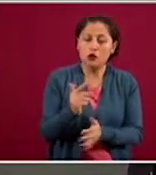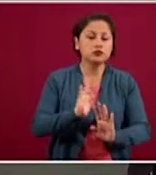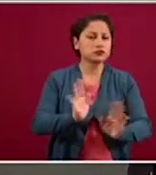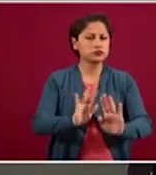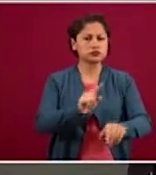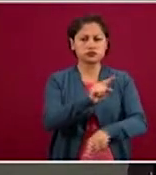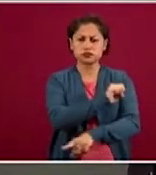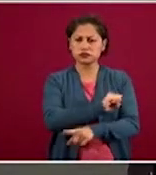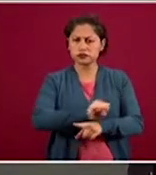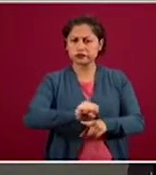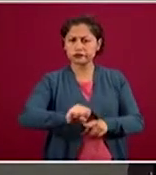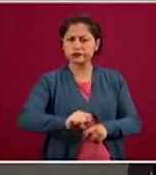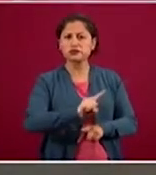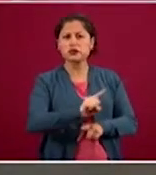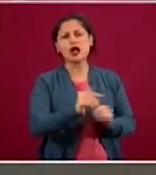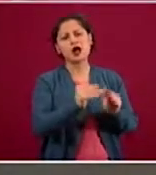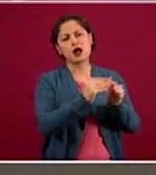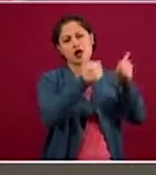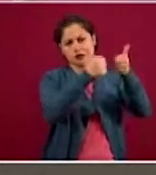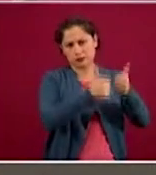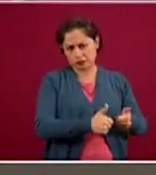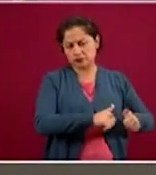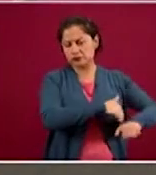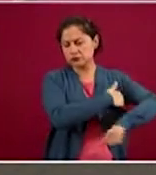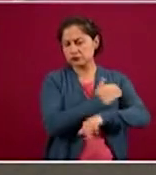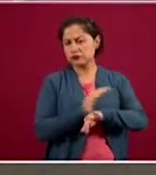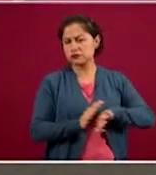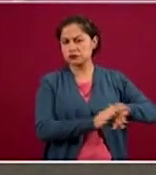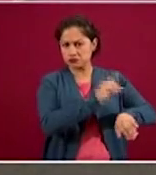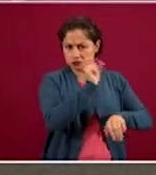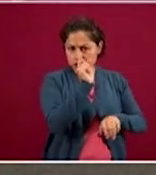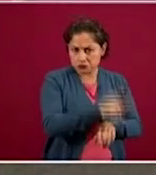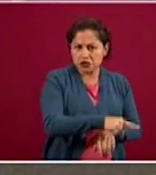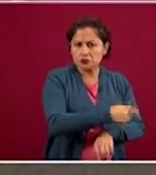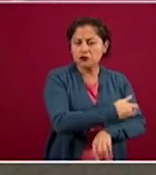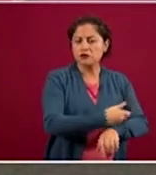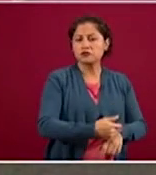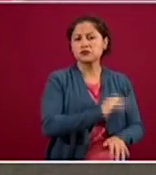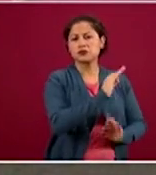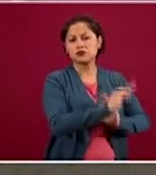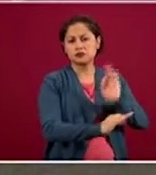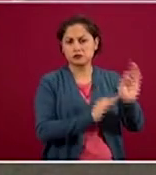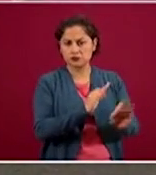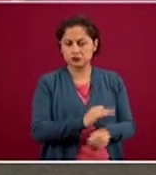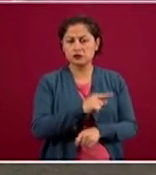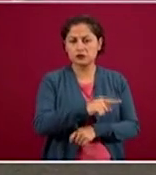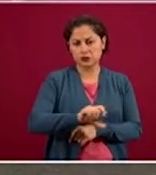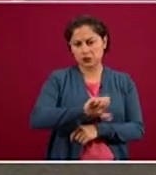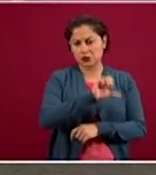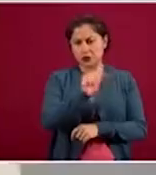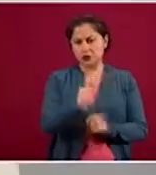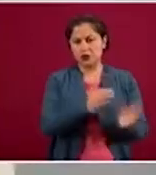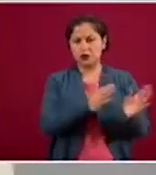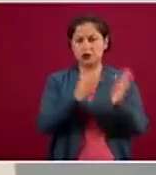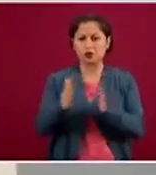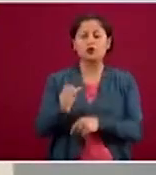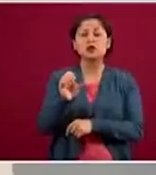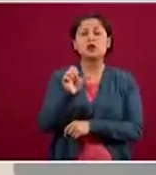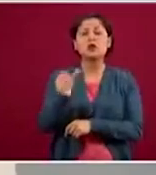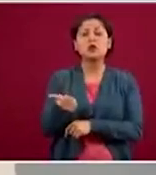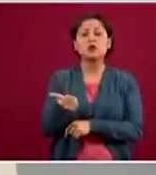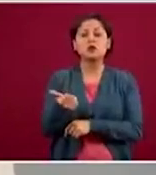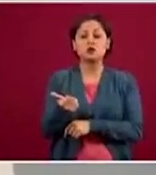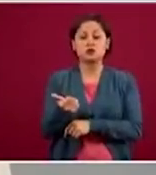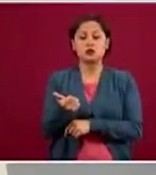se identifican en las unidades Centinela, las unidades de salud monitoras de enfermedad respiratoria, que son estas